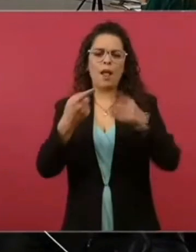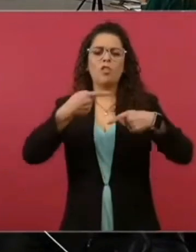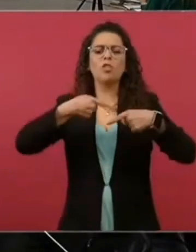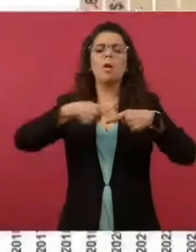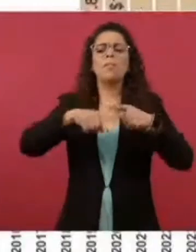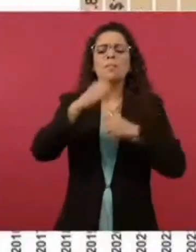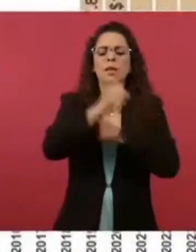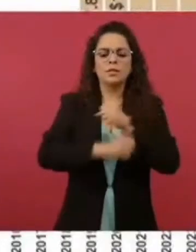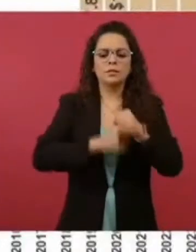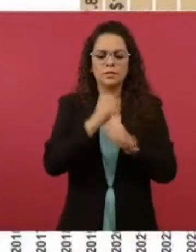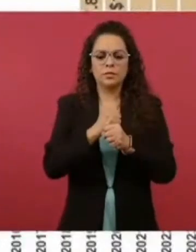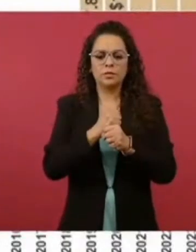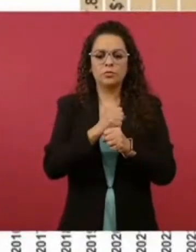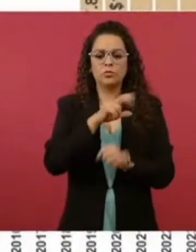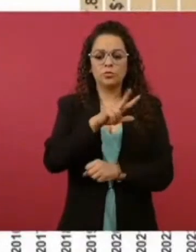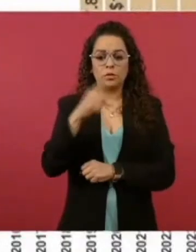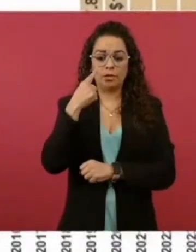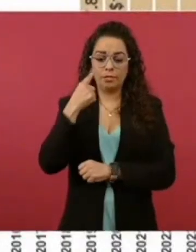desde Salinas,